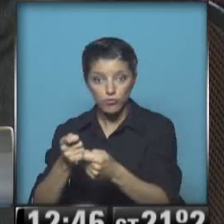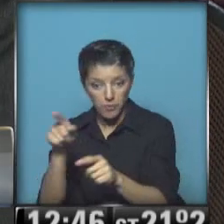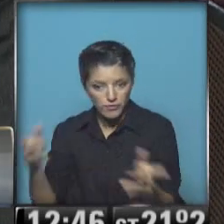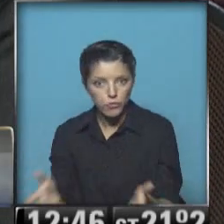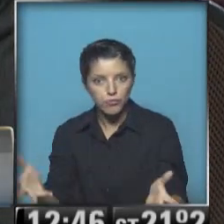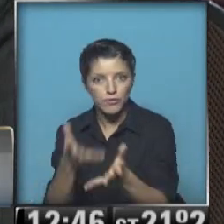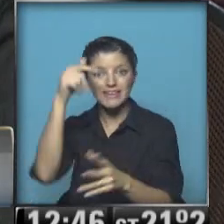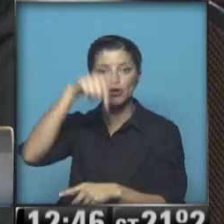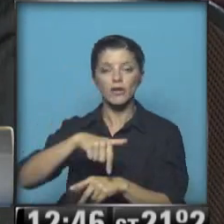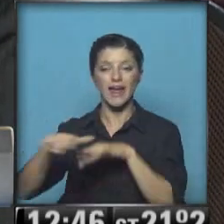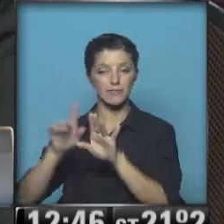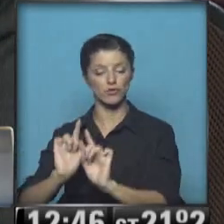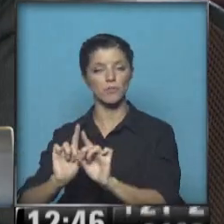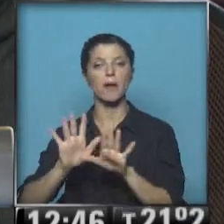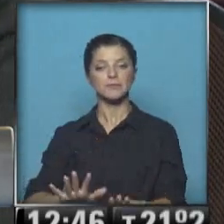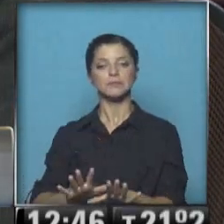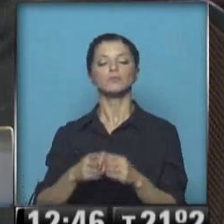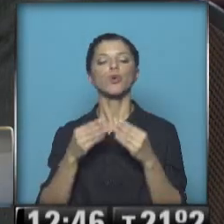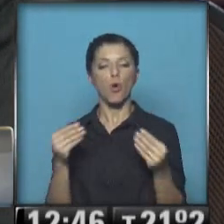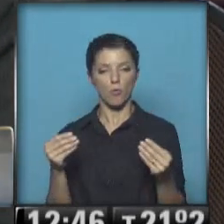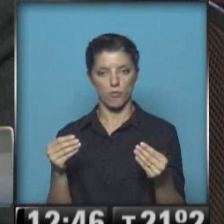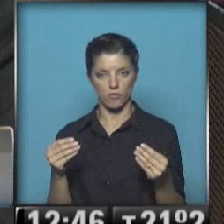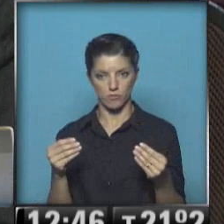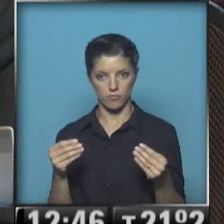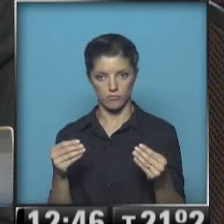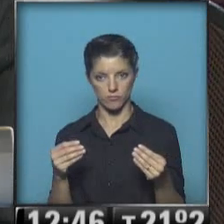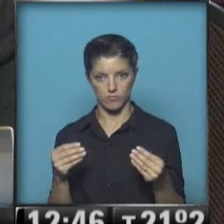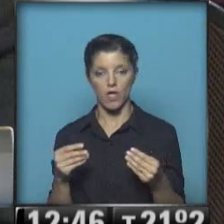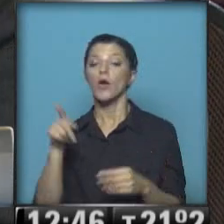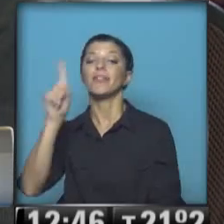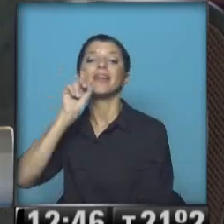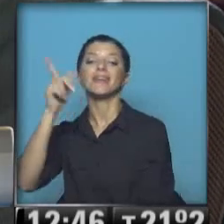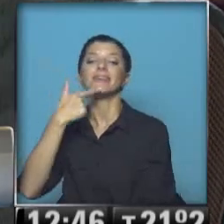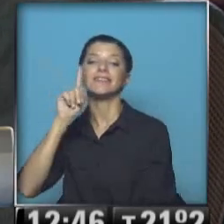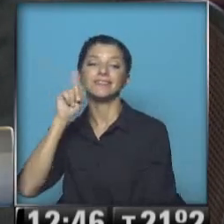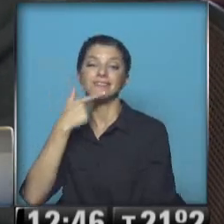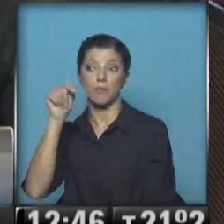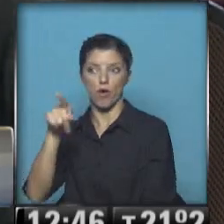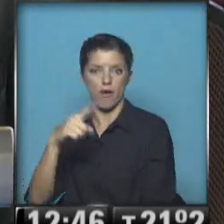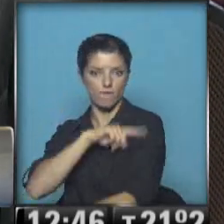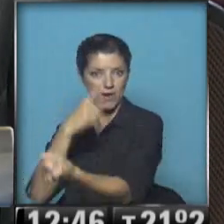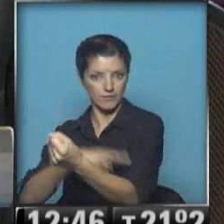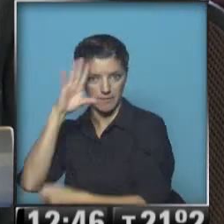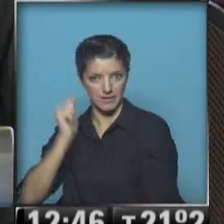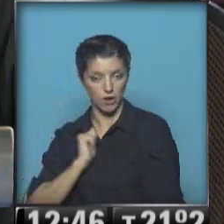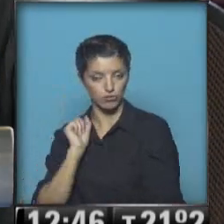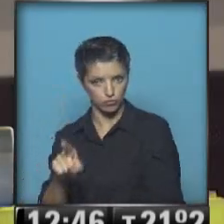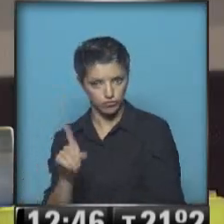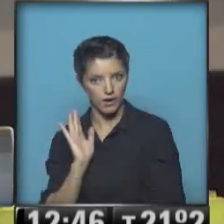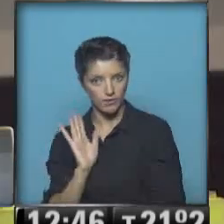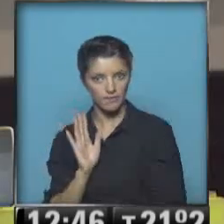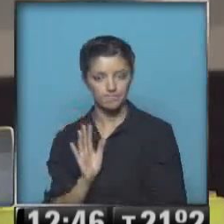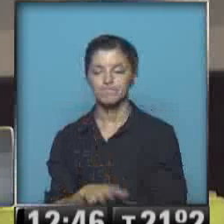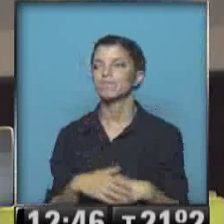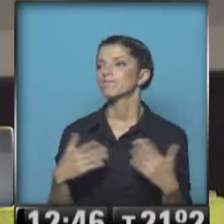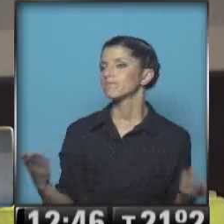frente a este a este a este fenómeno del Isis con el poderío militar que está demostrando el Isis yo no no